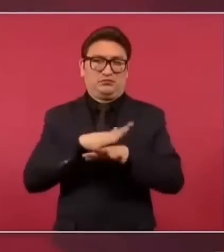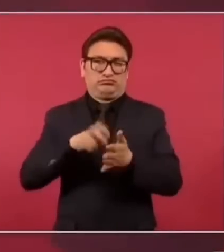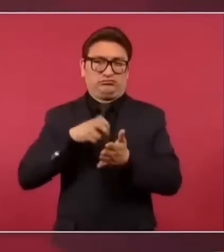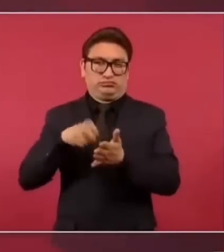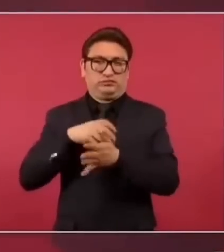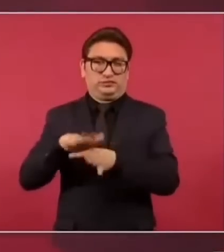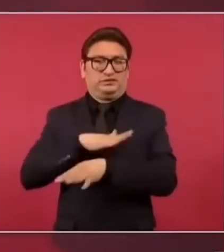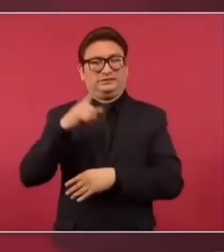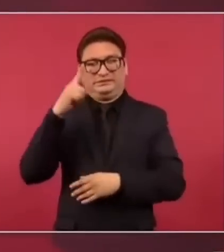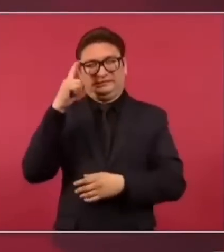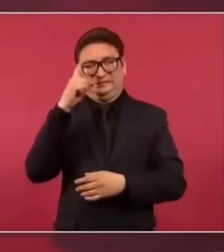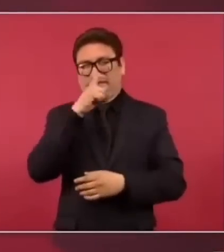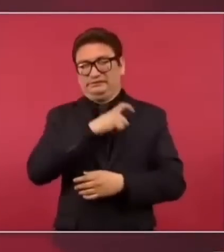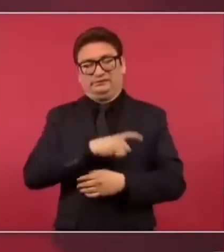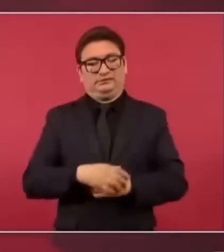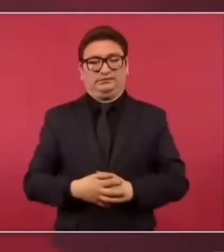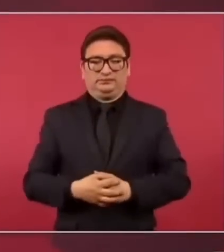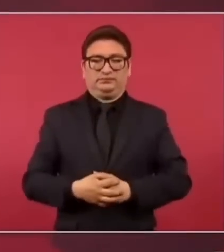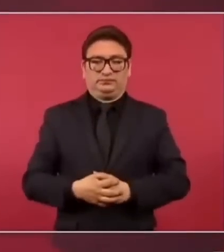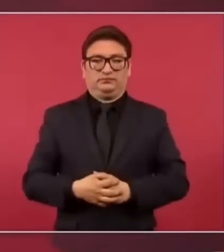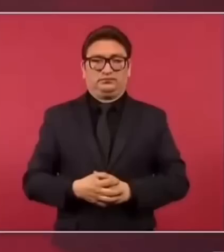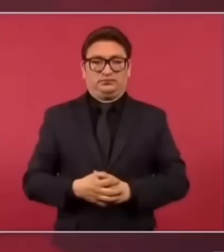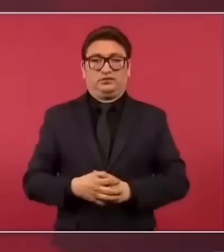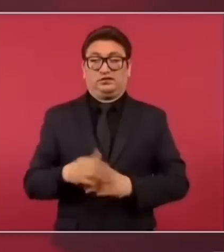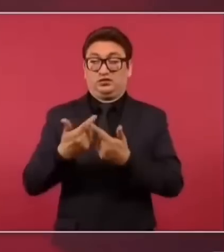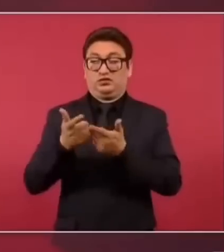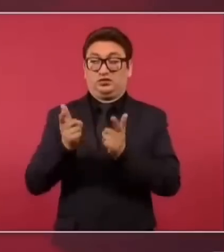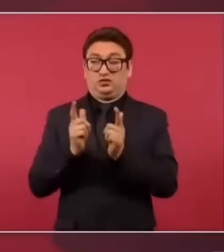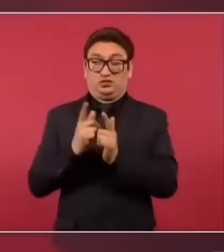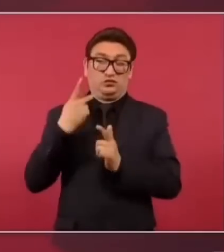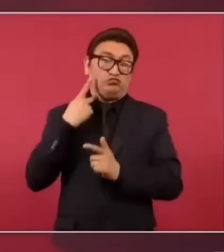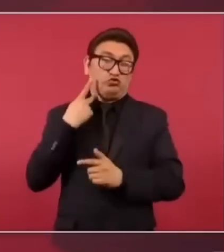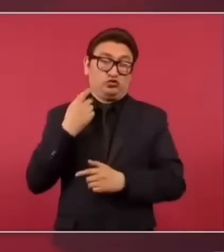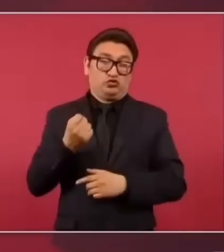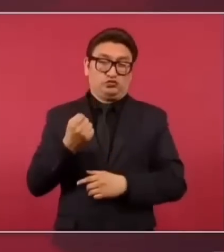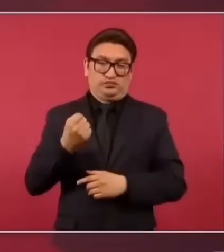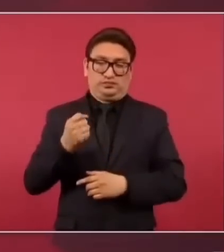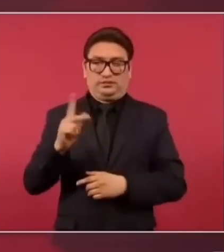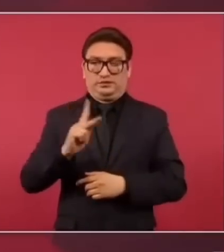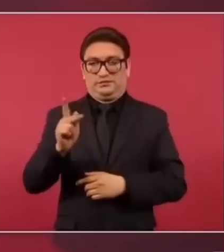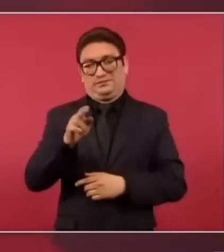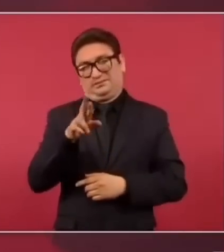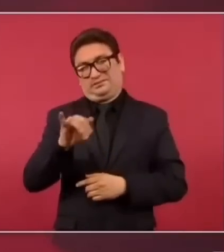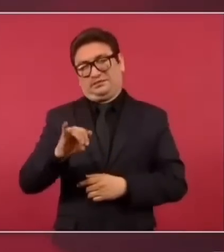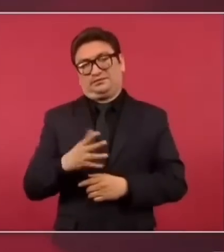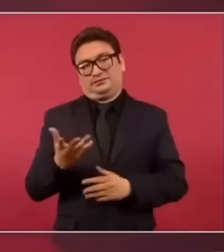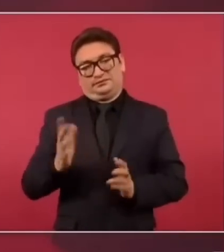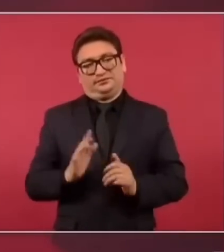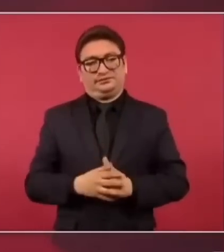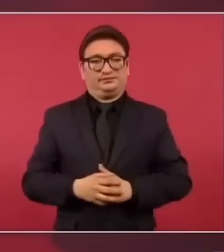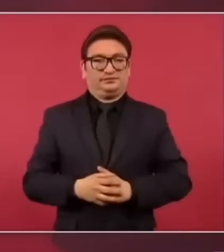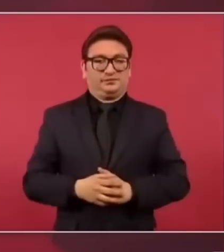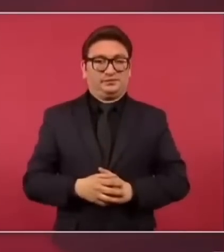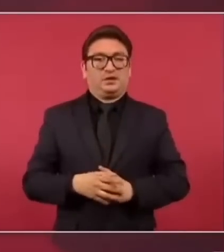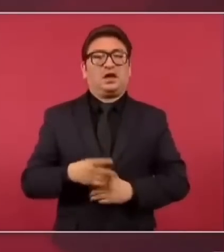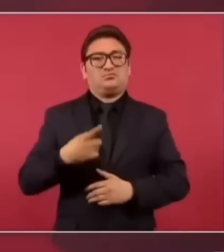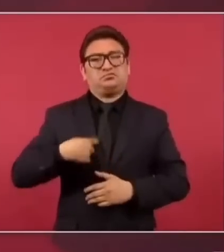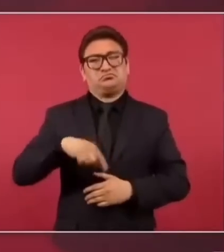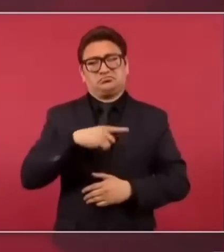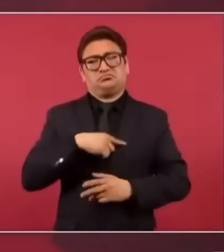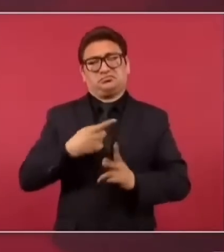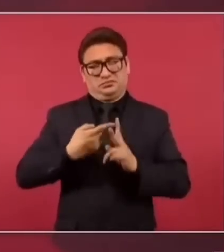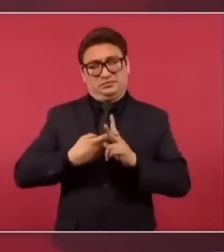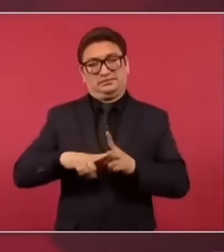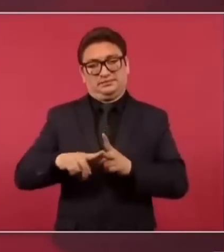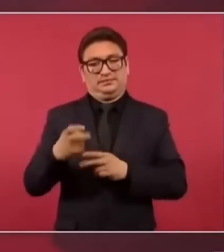Es muy difícil democratizar un partido de Estado como el PRI. Entonces, pero nosotros empezamos